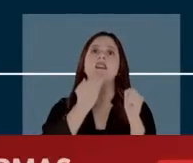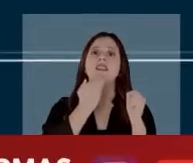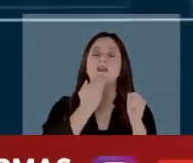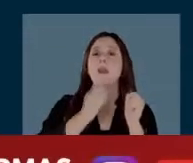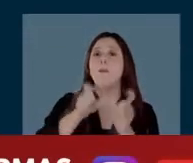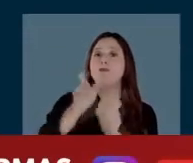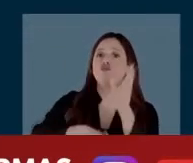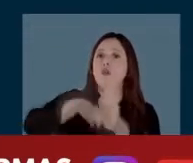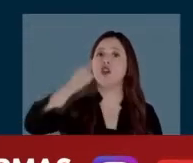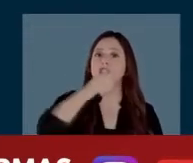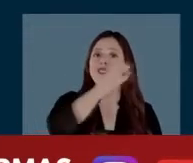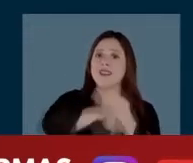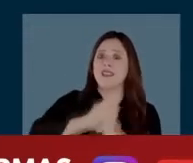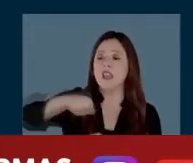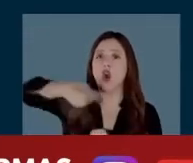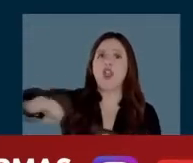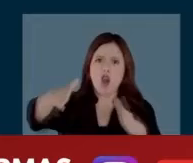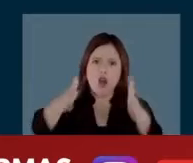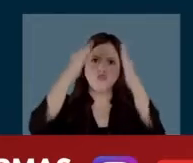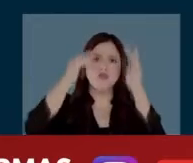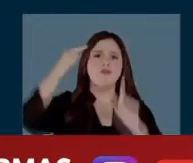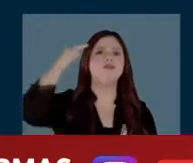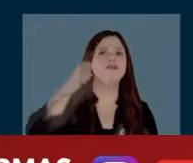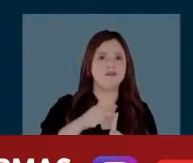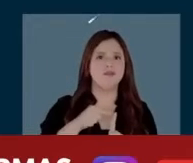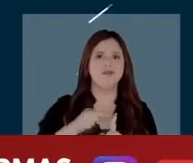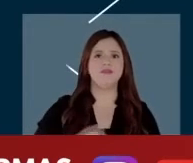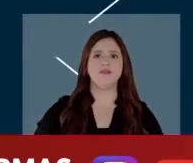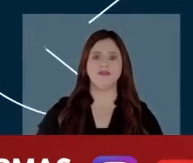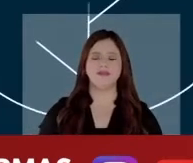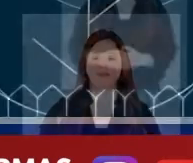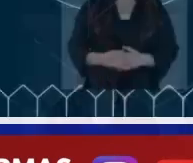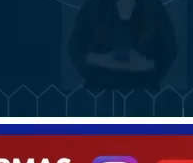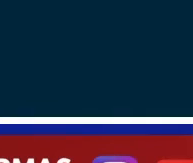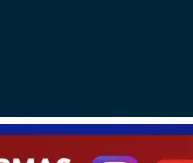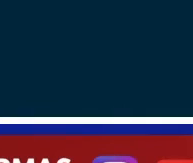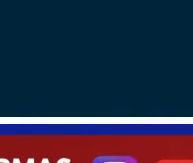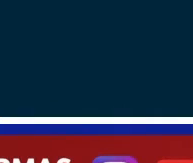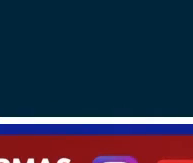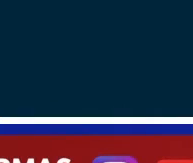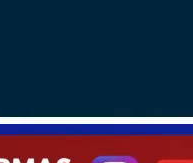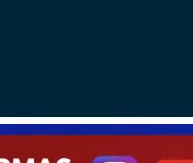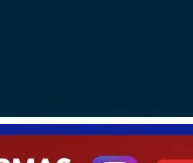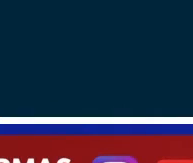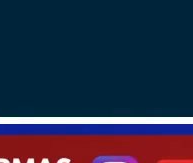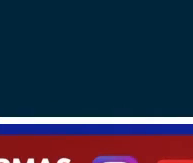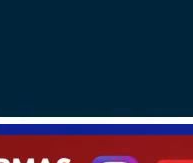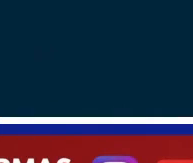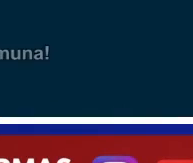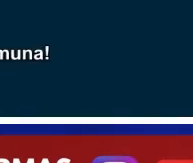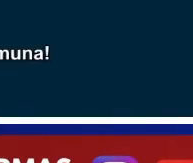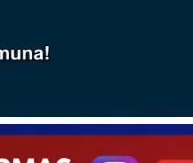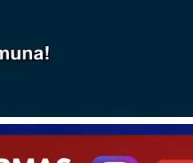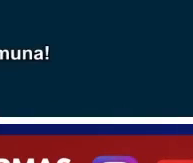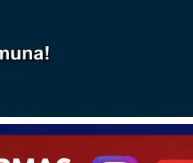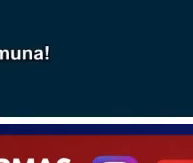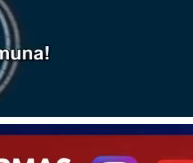¿y quién va a cuidar los votos? Eso está totalmente resguardado, ¿cierto? Exacto. No tiene que haber ninguna preocupación, me imagino. No, ninguna.